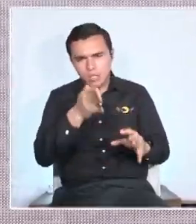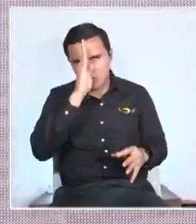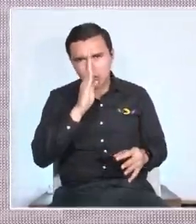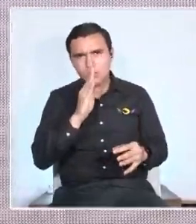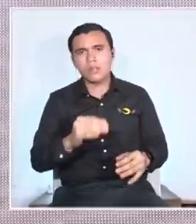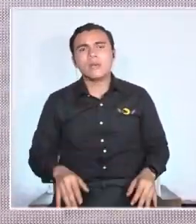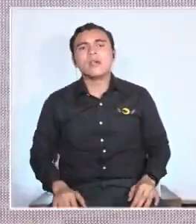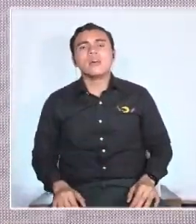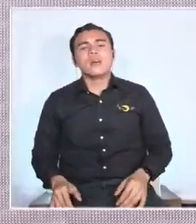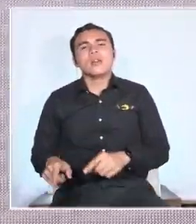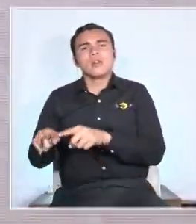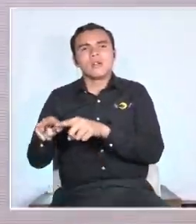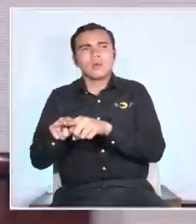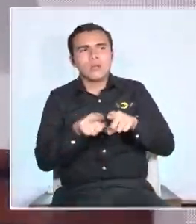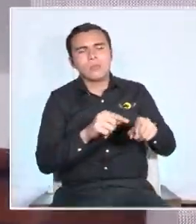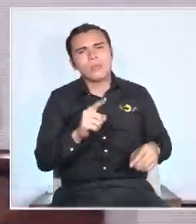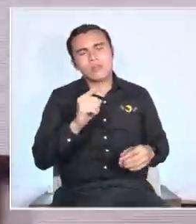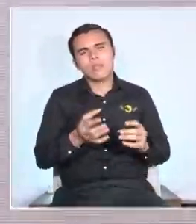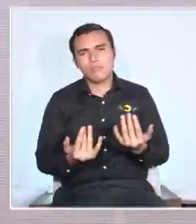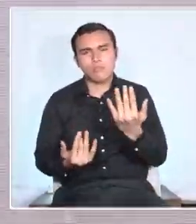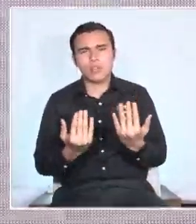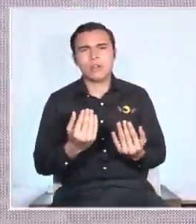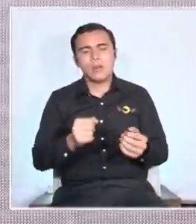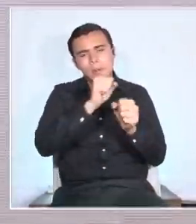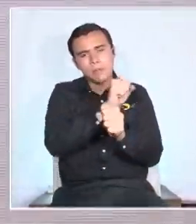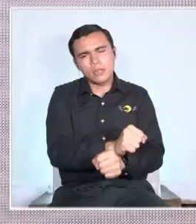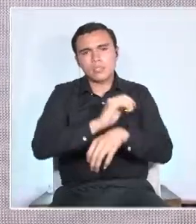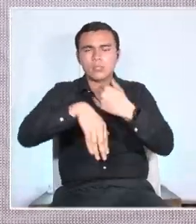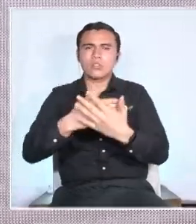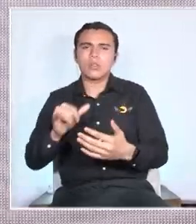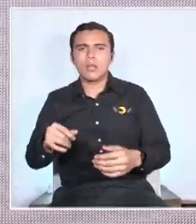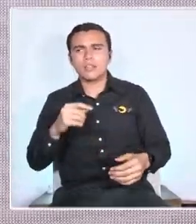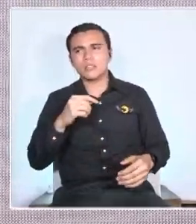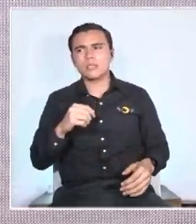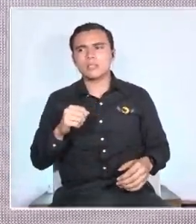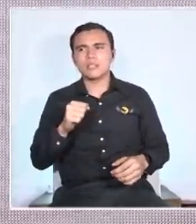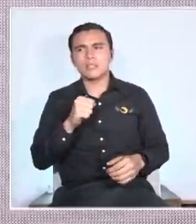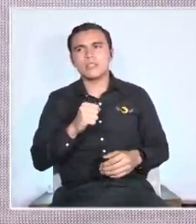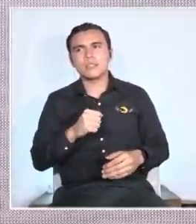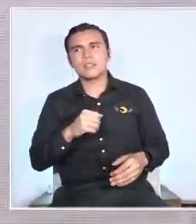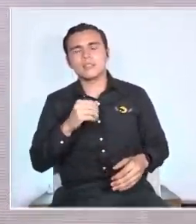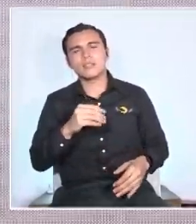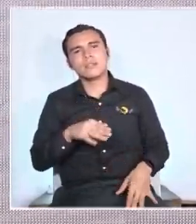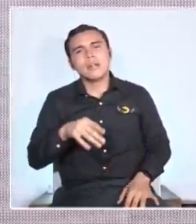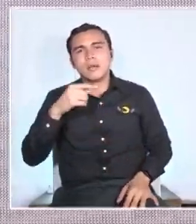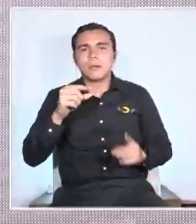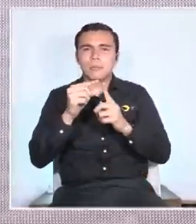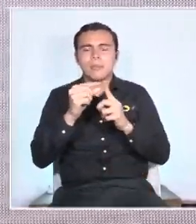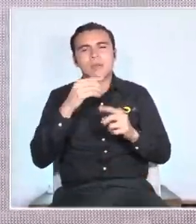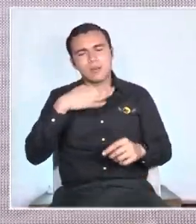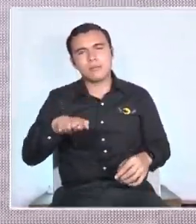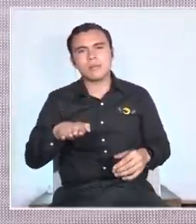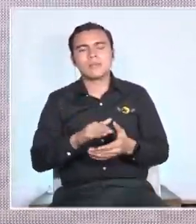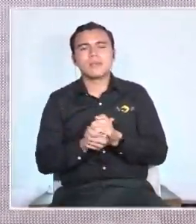grado que ese fuego pueda vencer todas las excusas. Porque todos podemos poner excusas